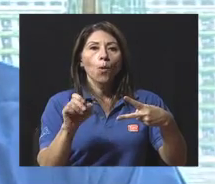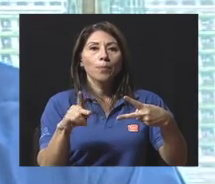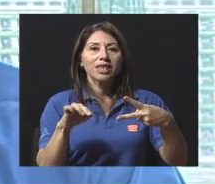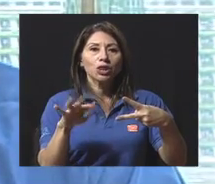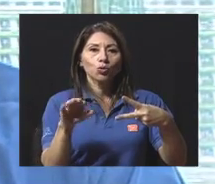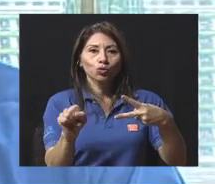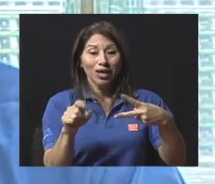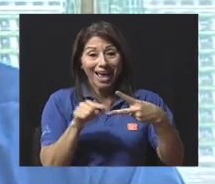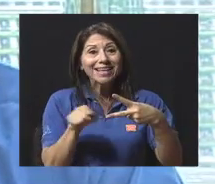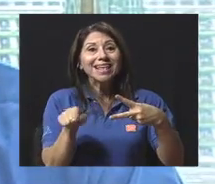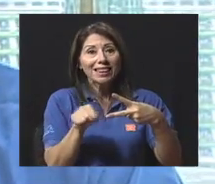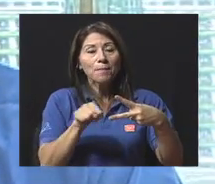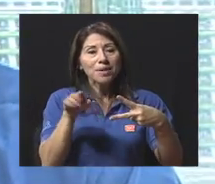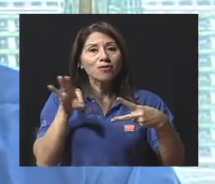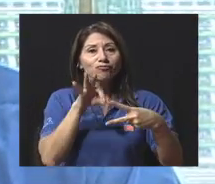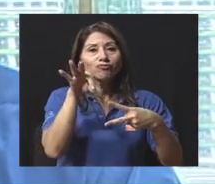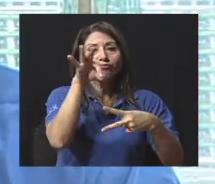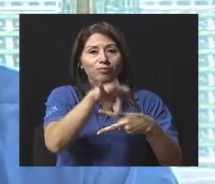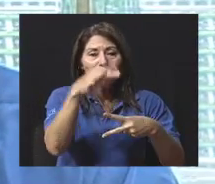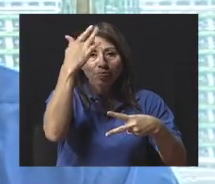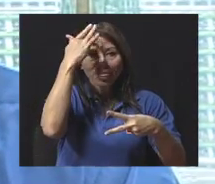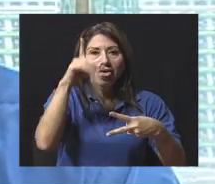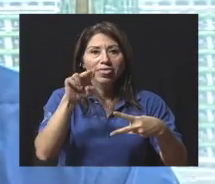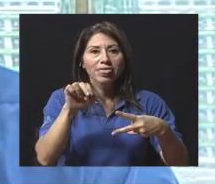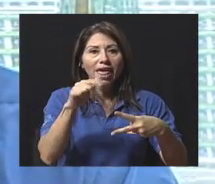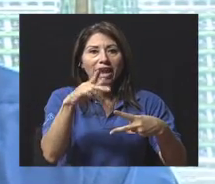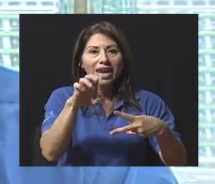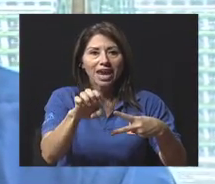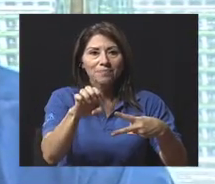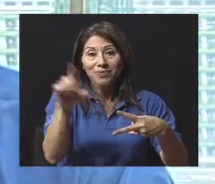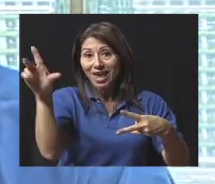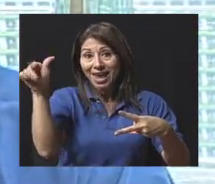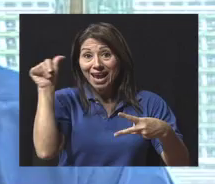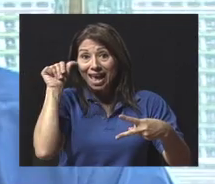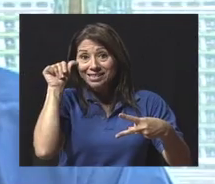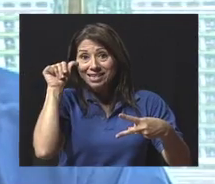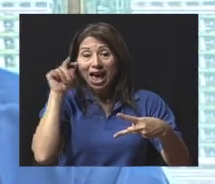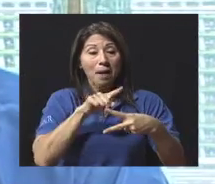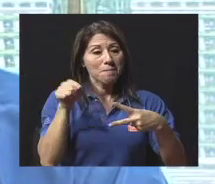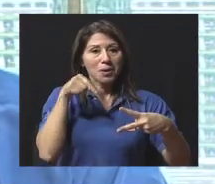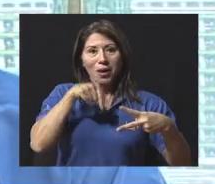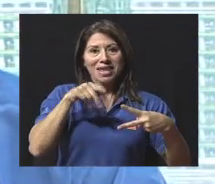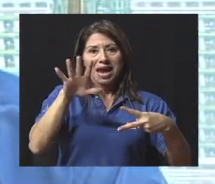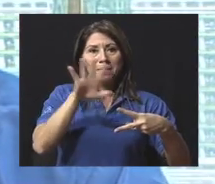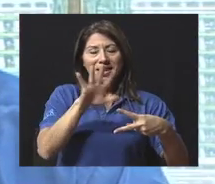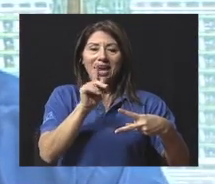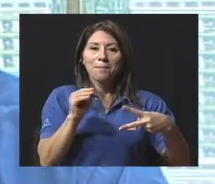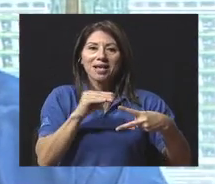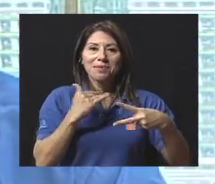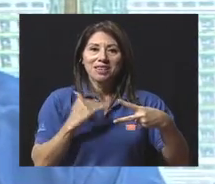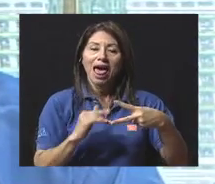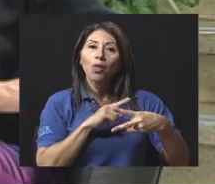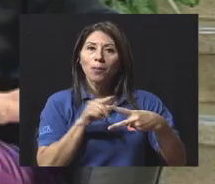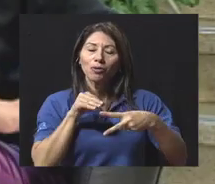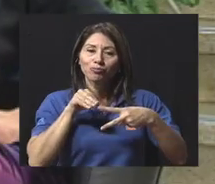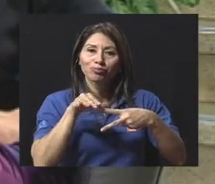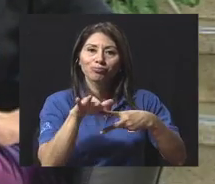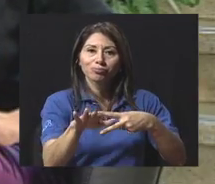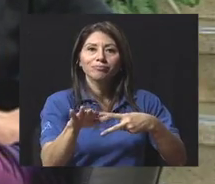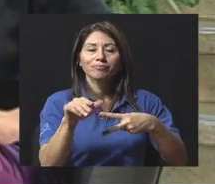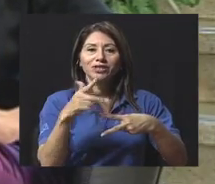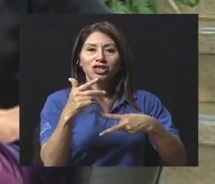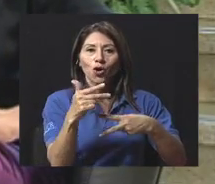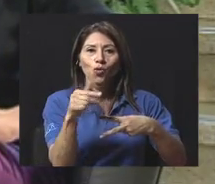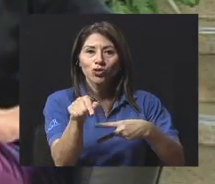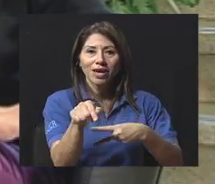sudeste asiático pero su papel en la transmisión del dengue en América digamos que es más limitado Pero entonces Don olger